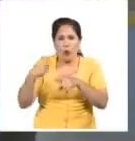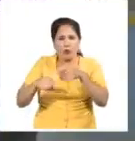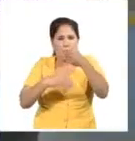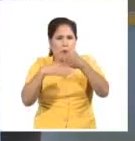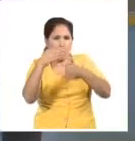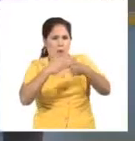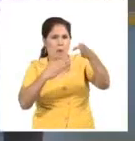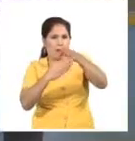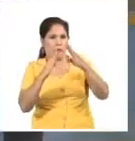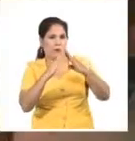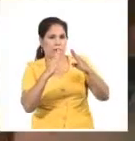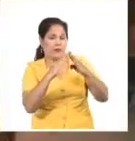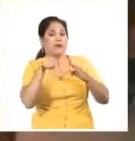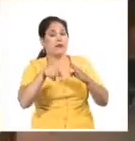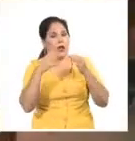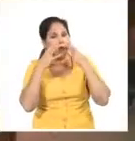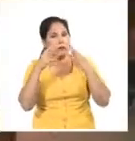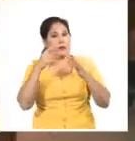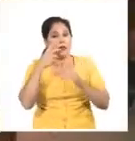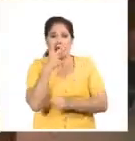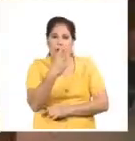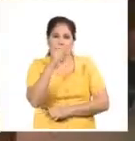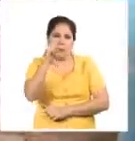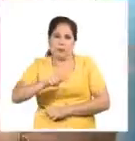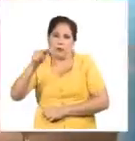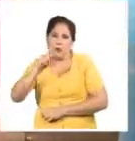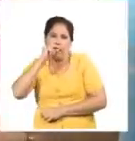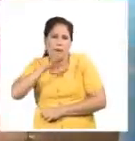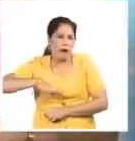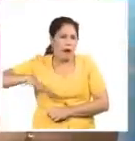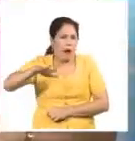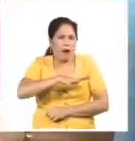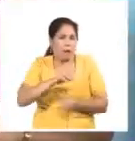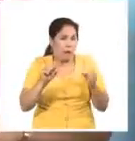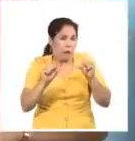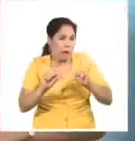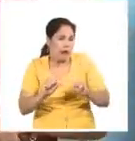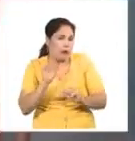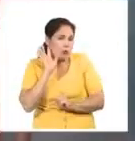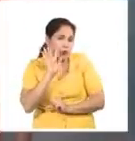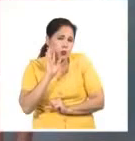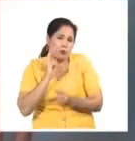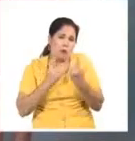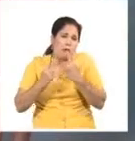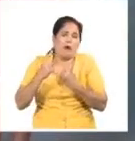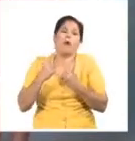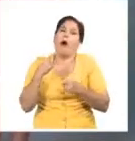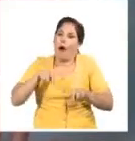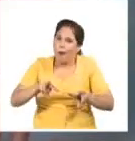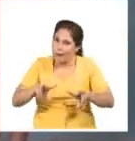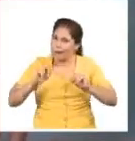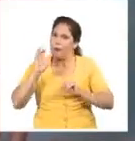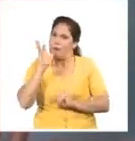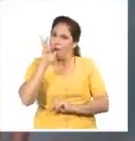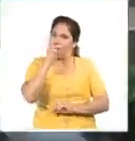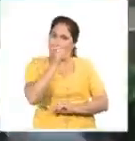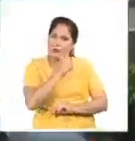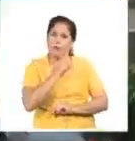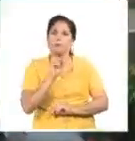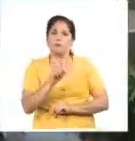sociales, como parte de la estrategia de atención a los barrios en condiciones de vulnerabilidad. Desde Freire Holguín,